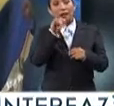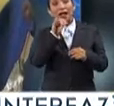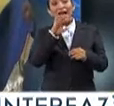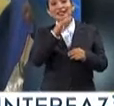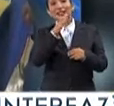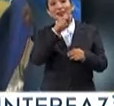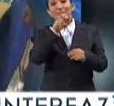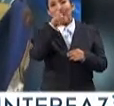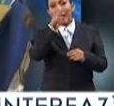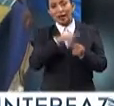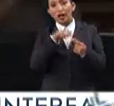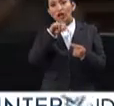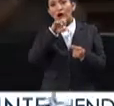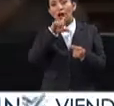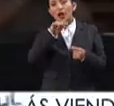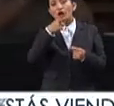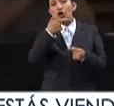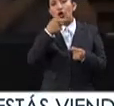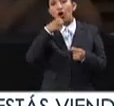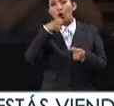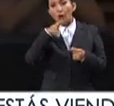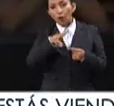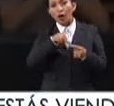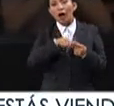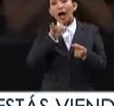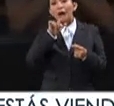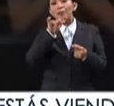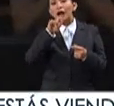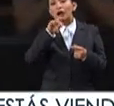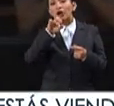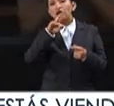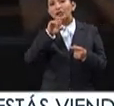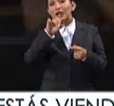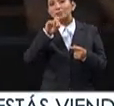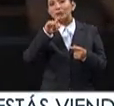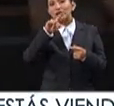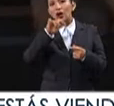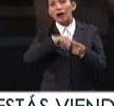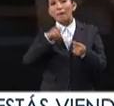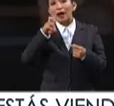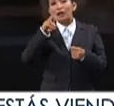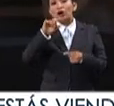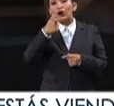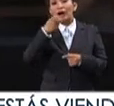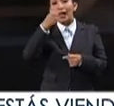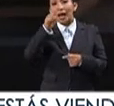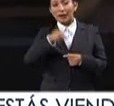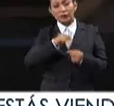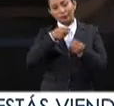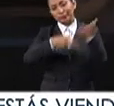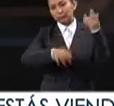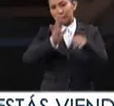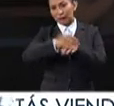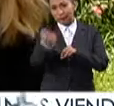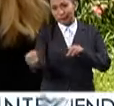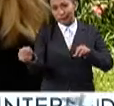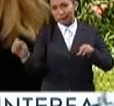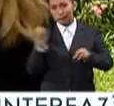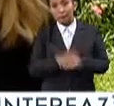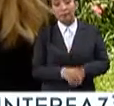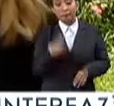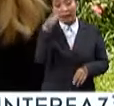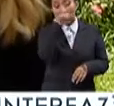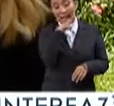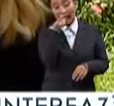echeverry noel growl de alma rosa espíndola marion grand entre otros las